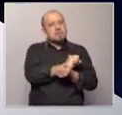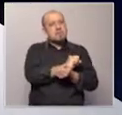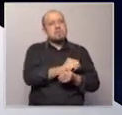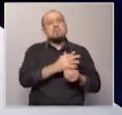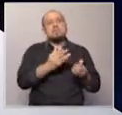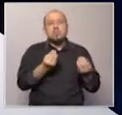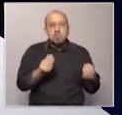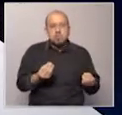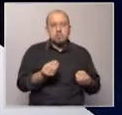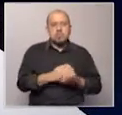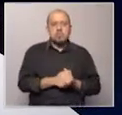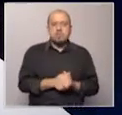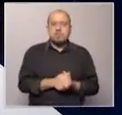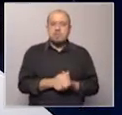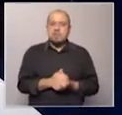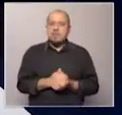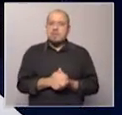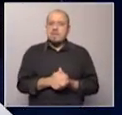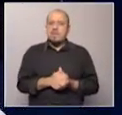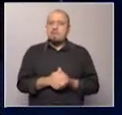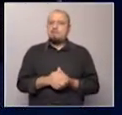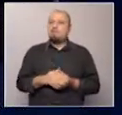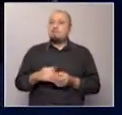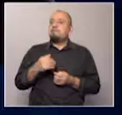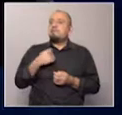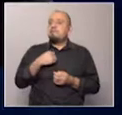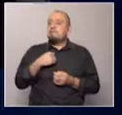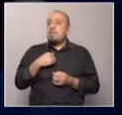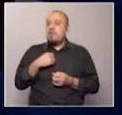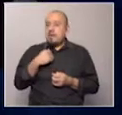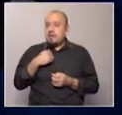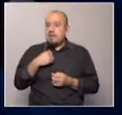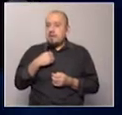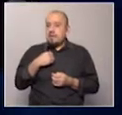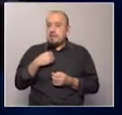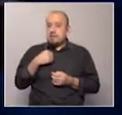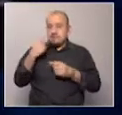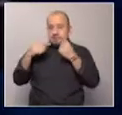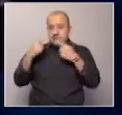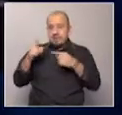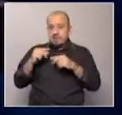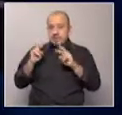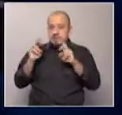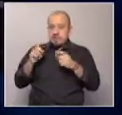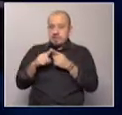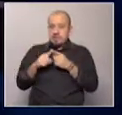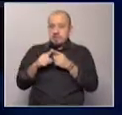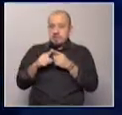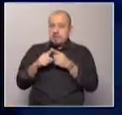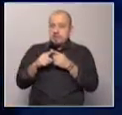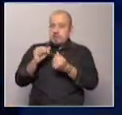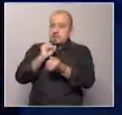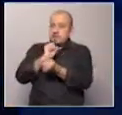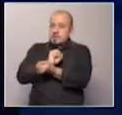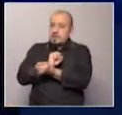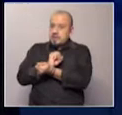bueno yo creo que hay varias claves para ver allí sin duda qué en la cárcel no es una